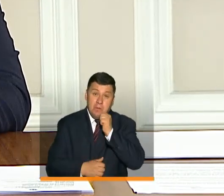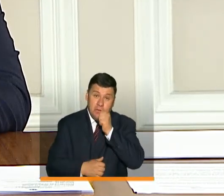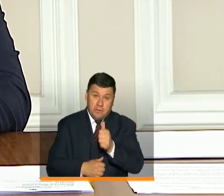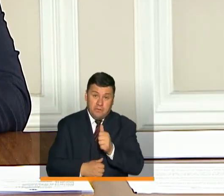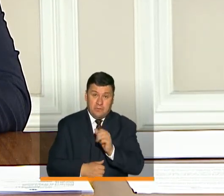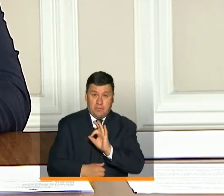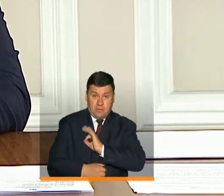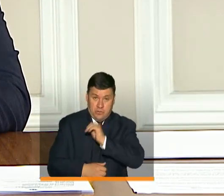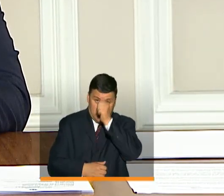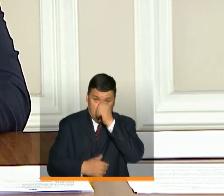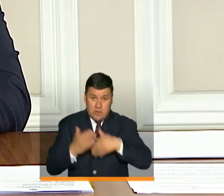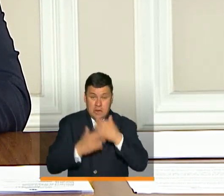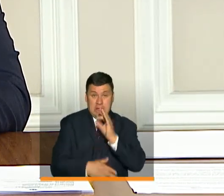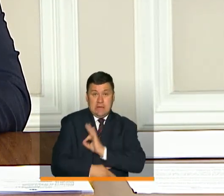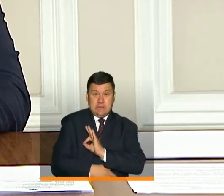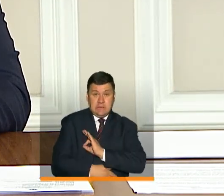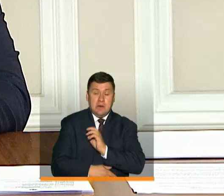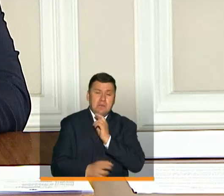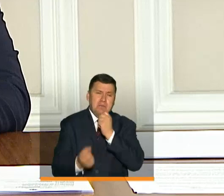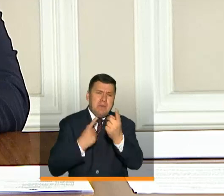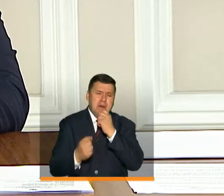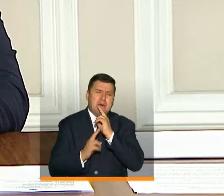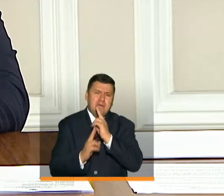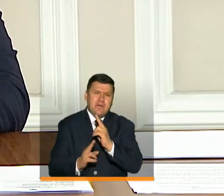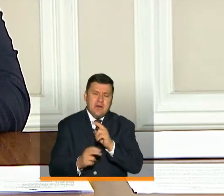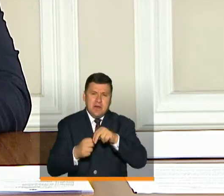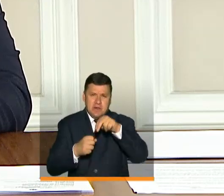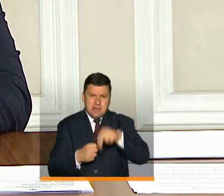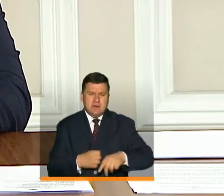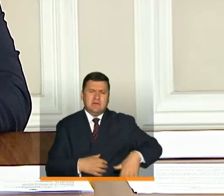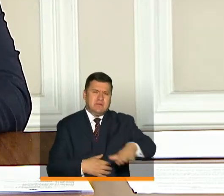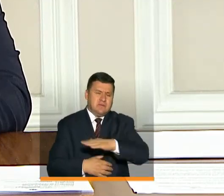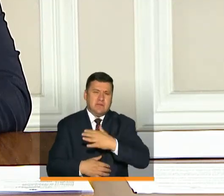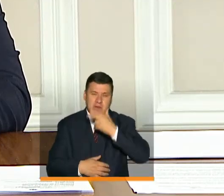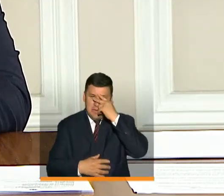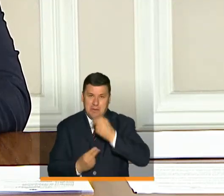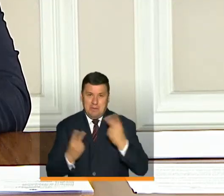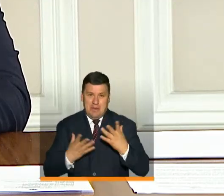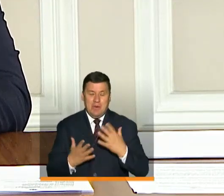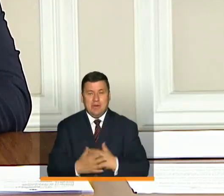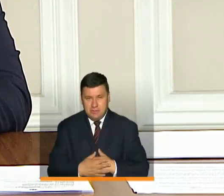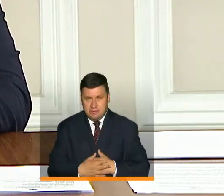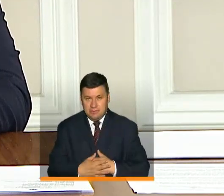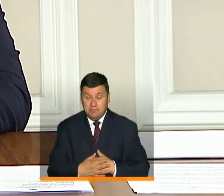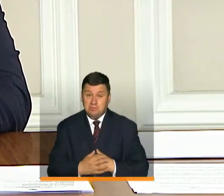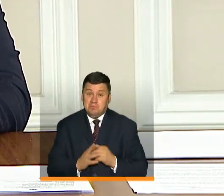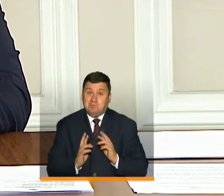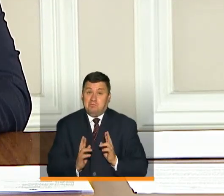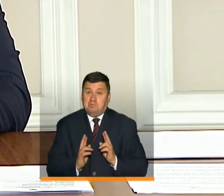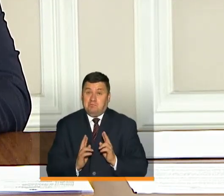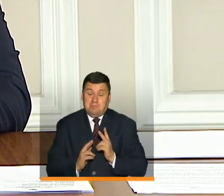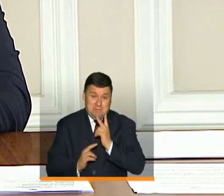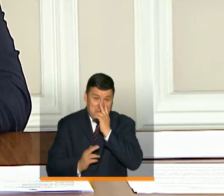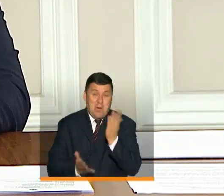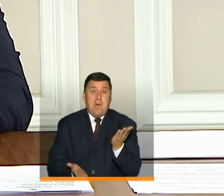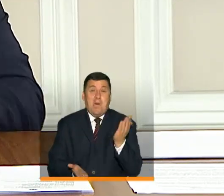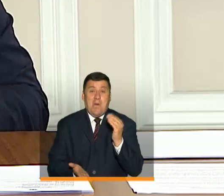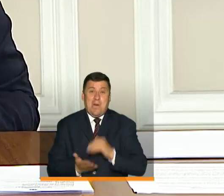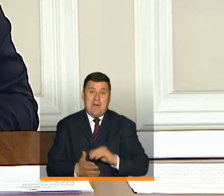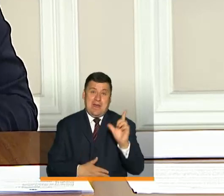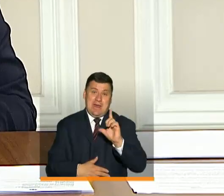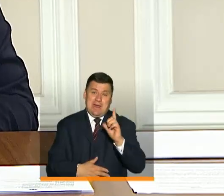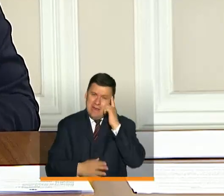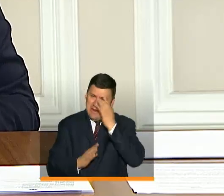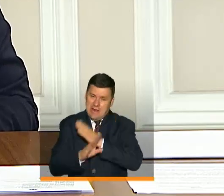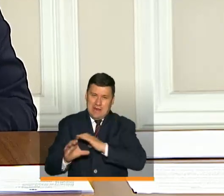este fin de semana a partir del sábado contestando preguntas de los ciudadanos en nuestro Facebook Live y espero verlos nuevamente el lunes